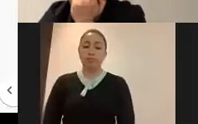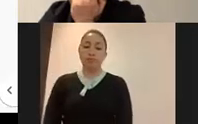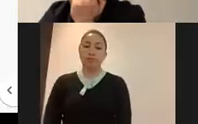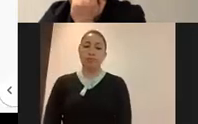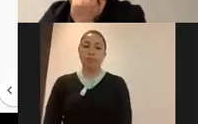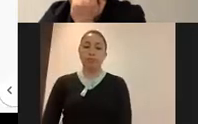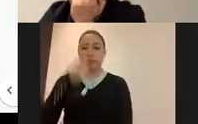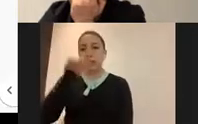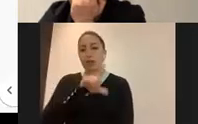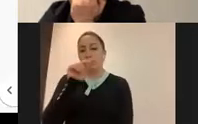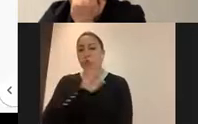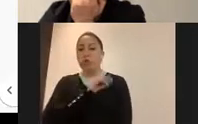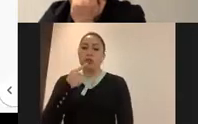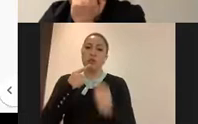discusión.